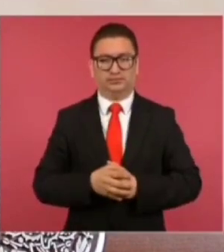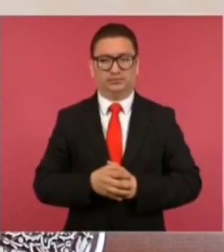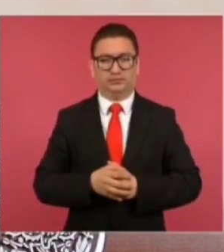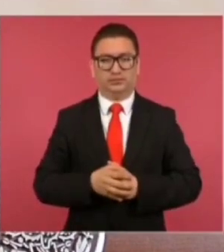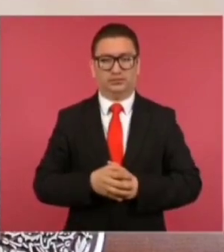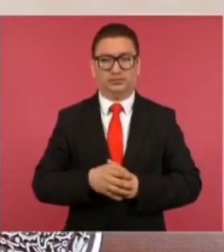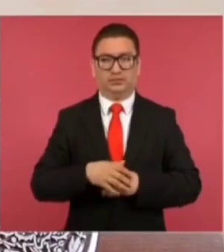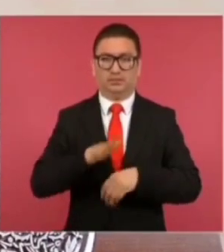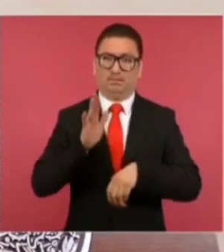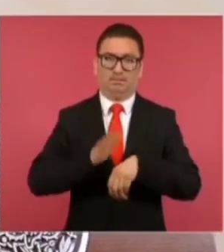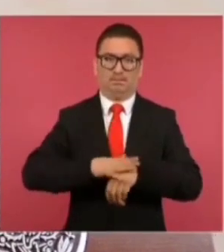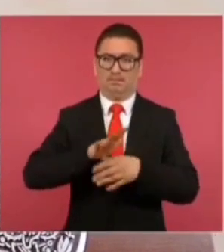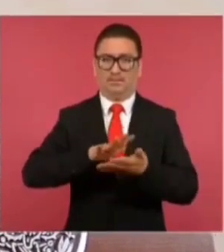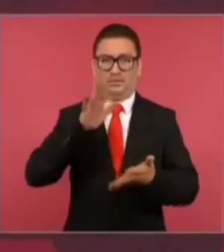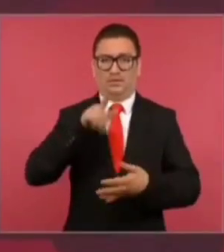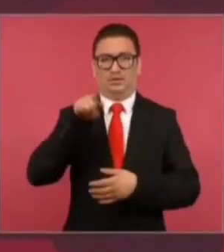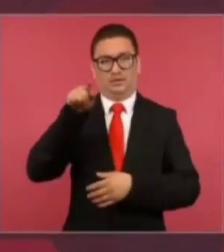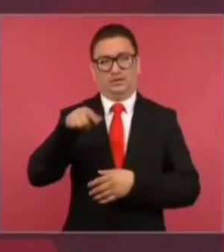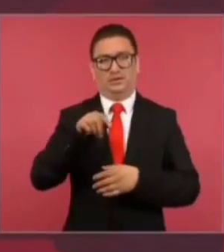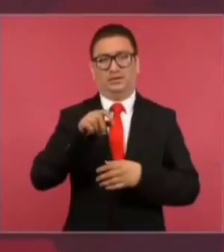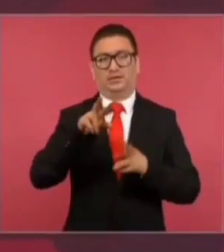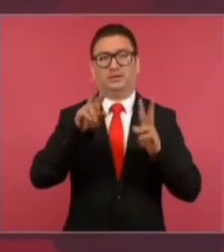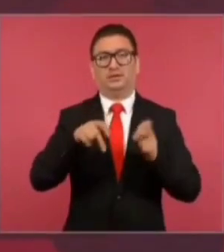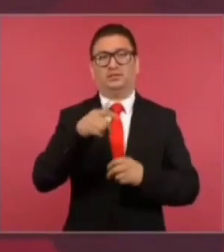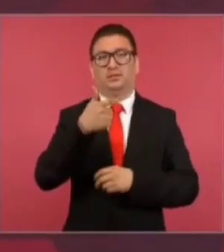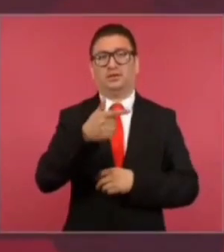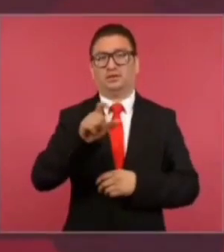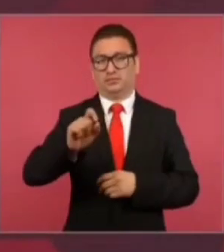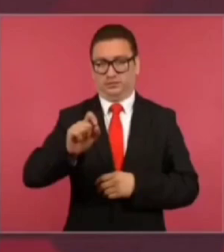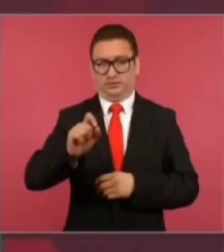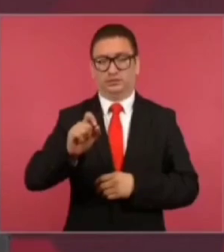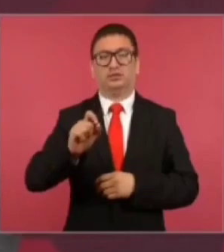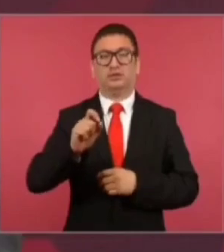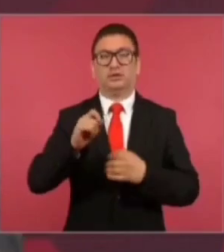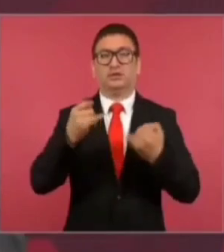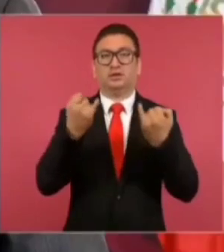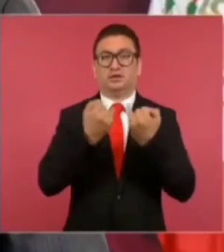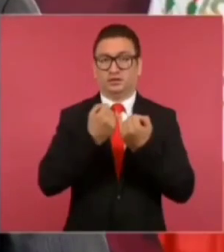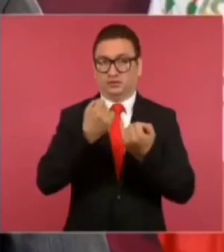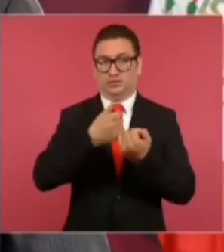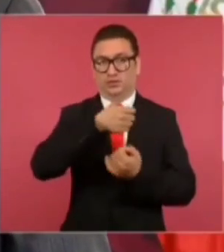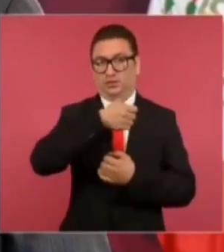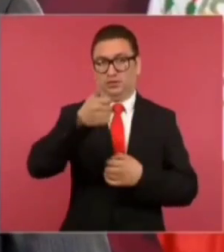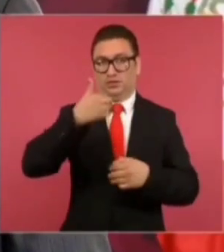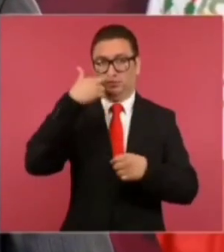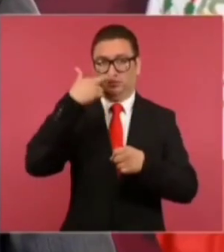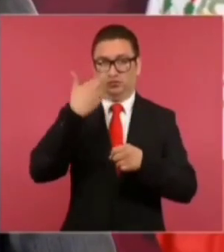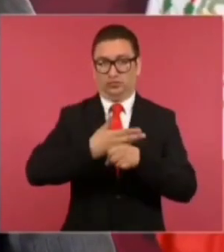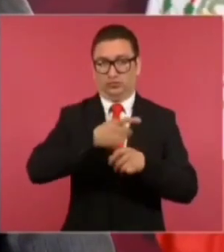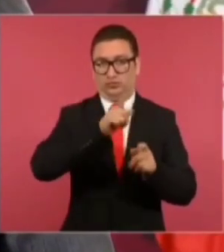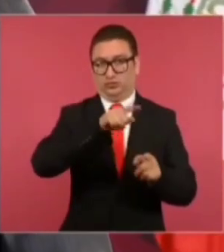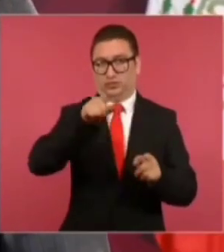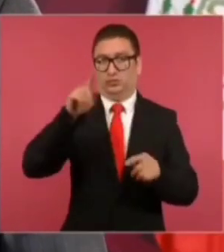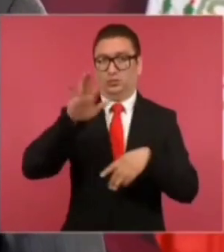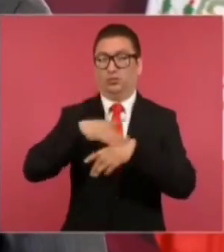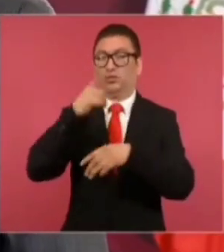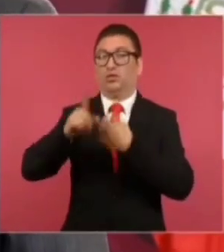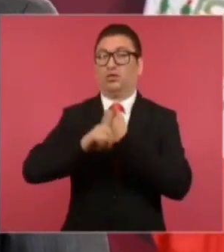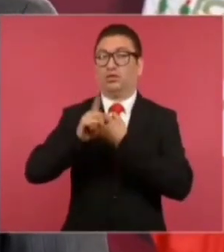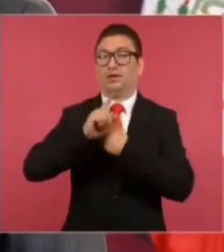sobre todo del G20 y los corresponsables